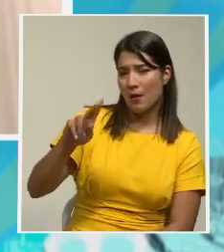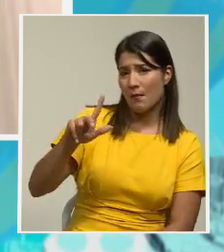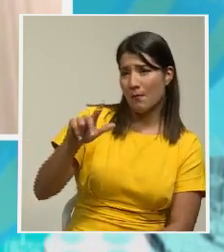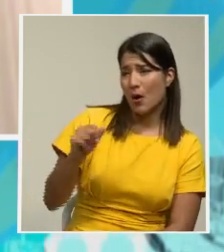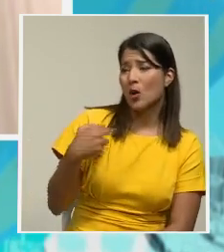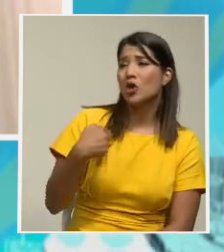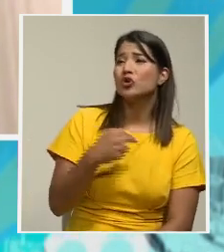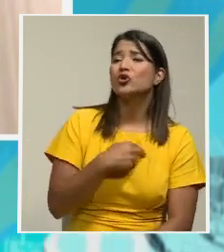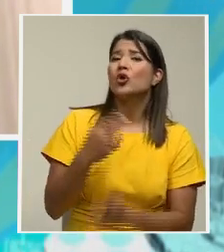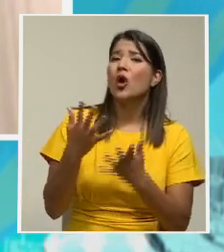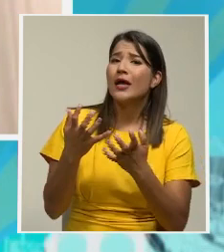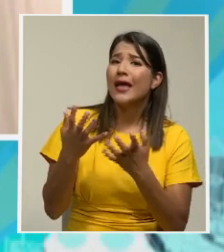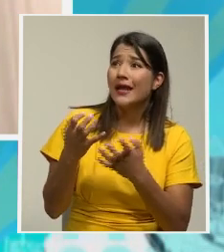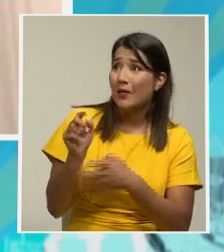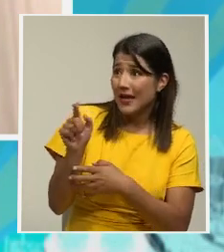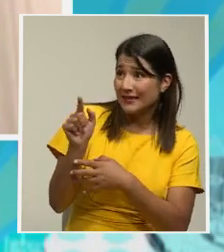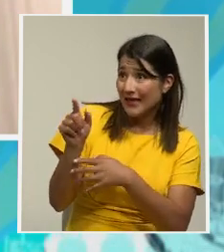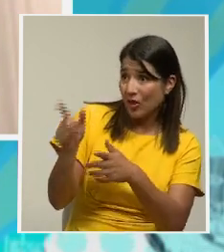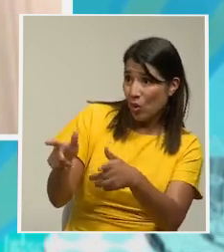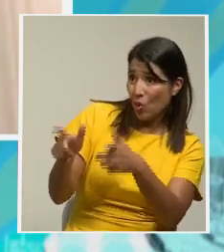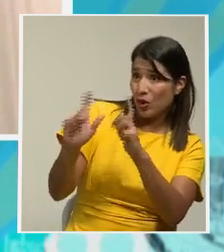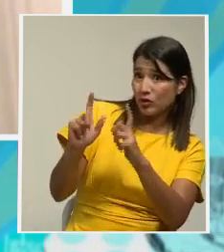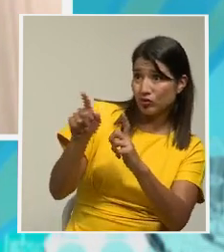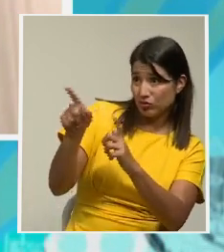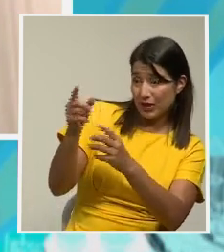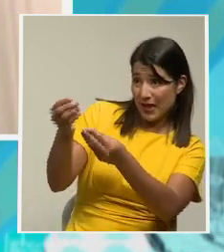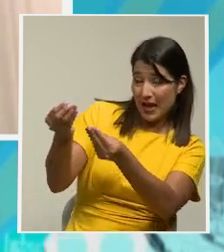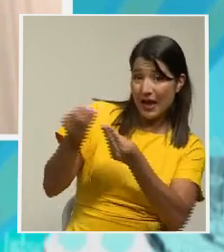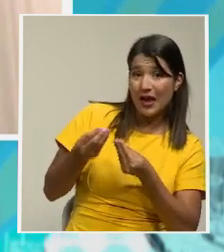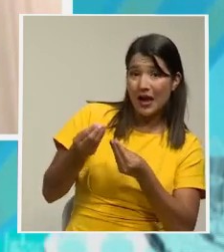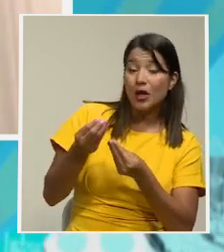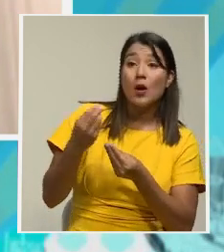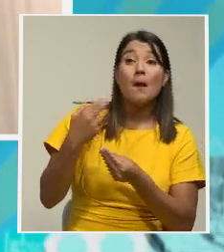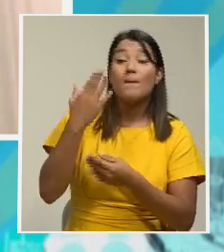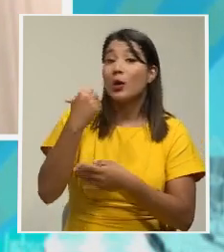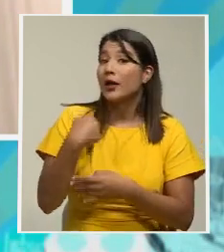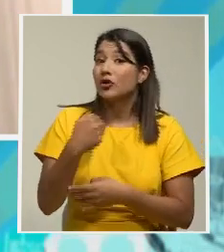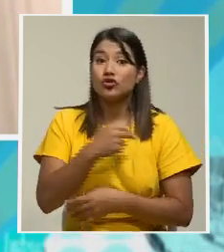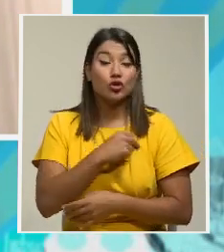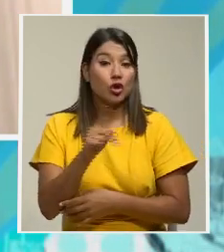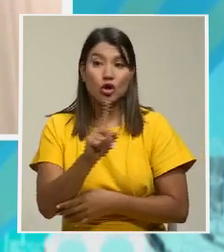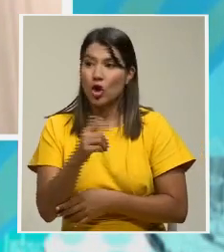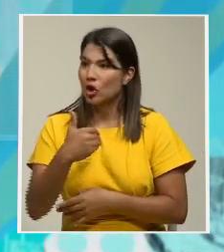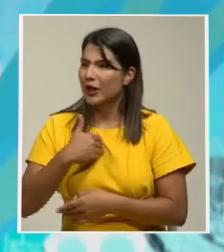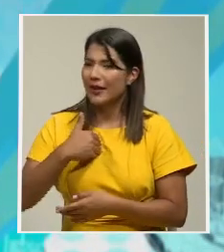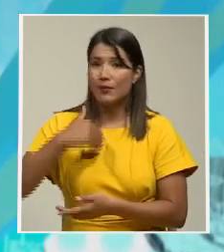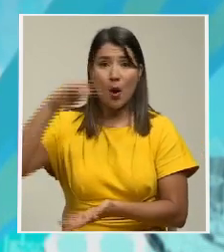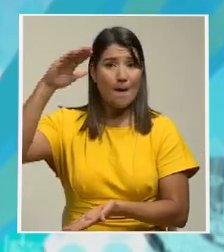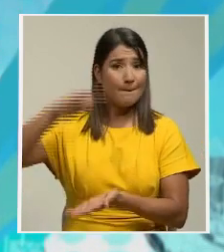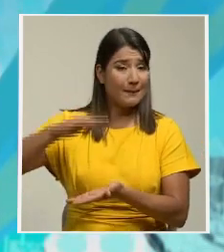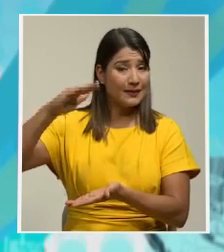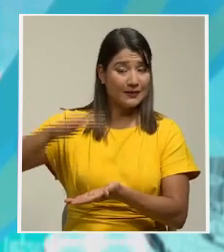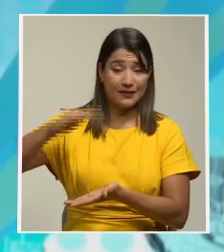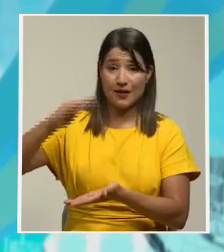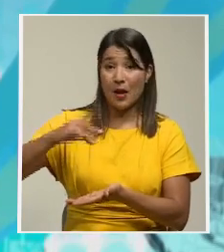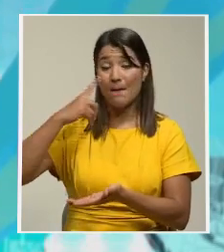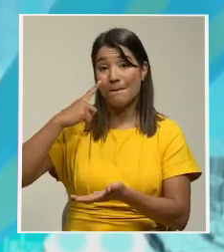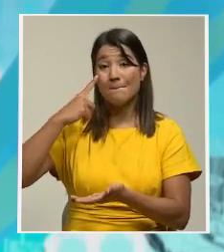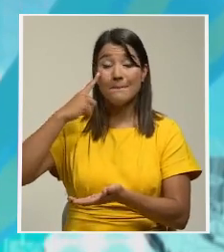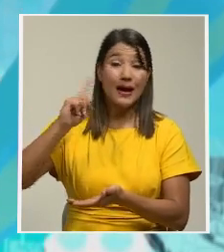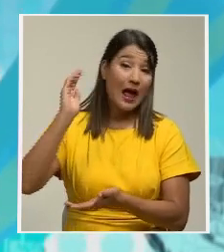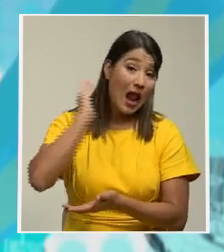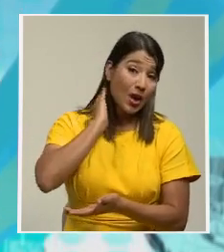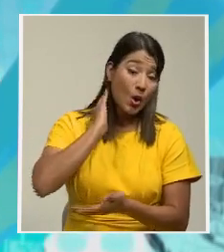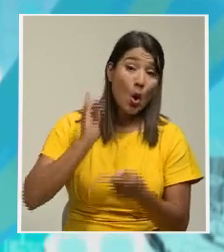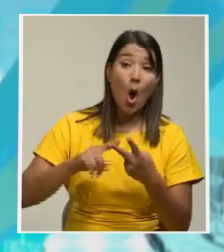este tipo de donaciones, usted nos pueda apoyar, porque viera que no tenemos ni los dispensadores, ¿verdad?, para el alcohol en gel, ni